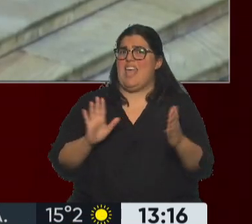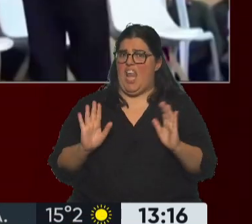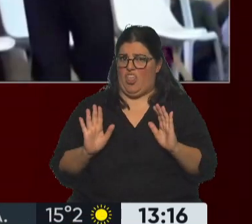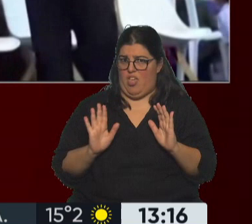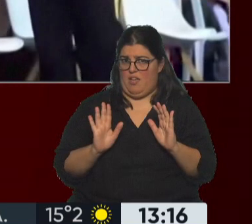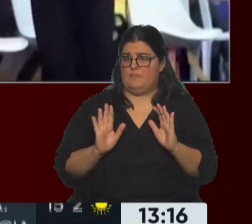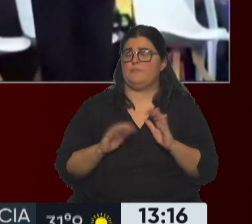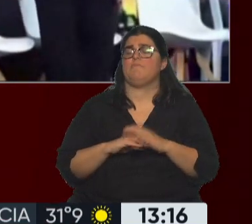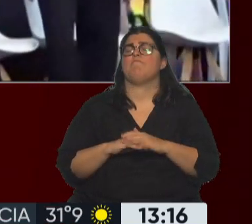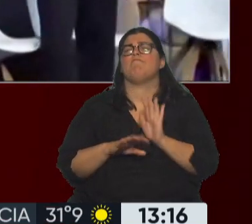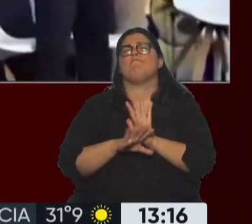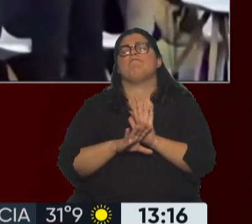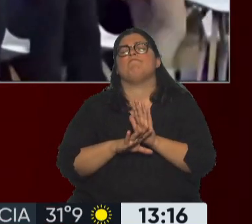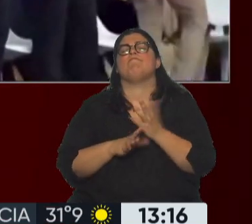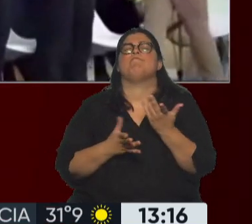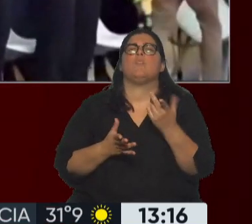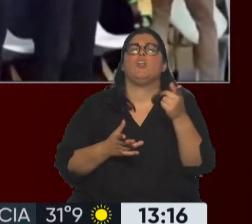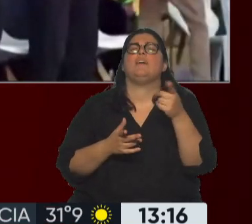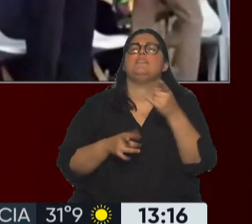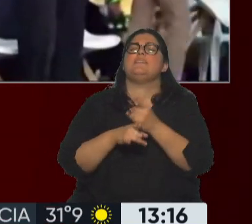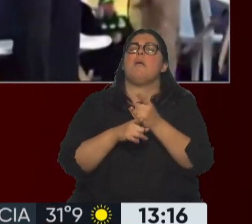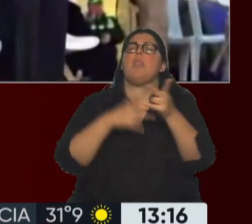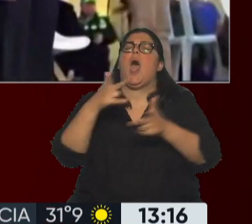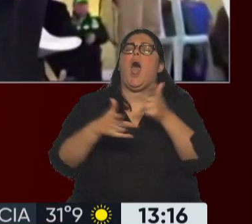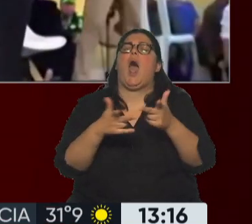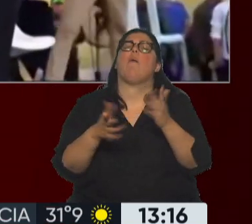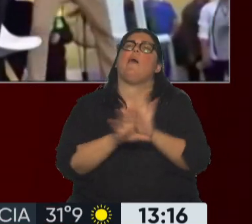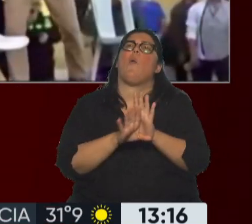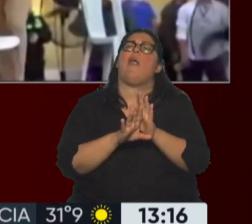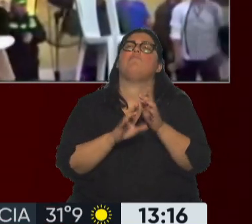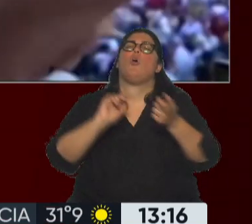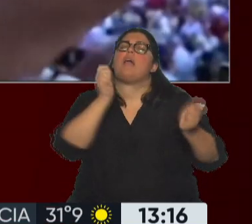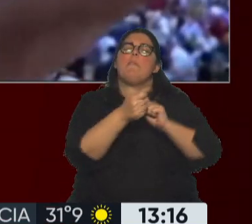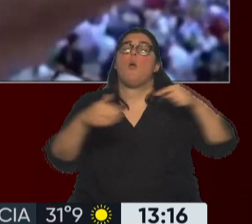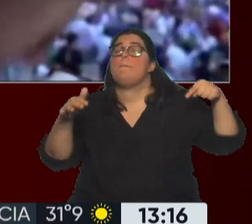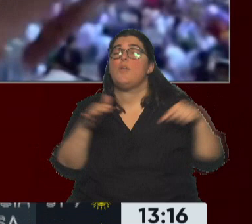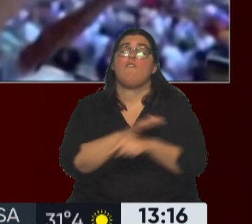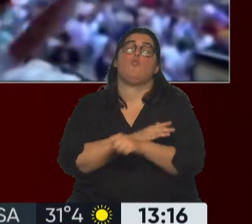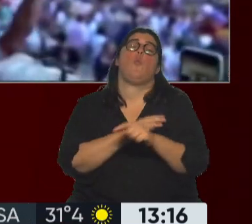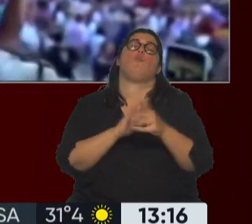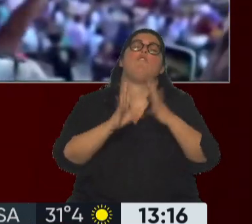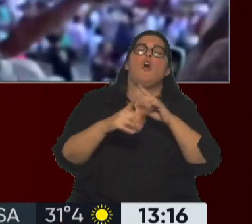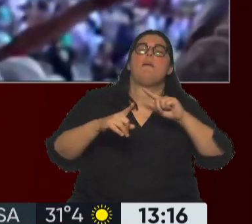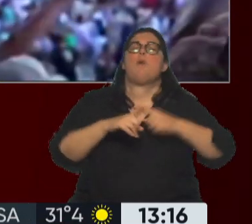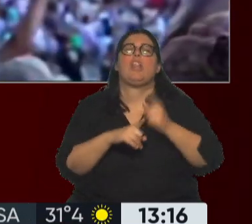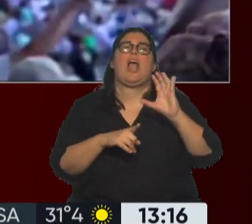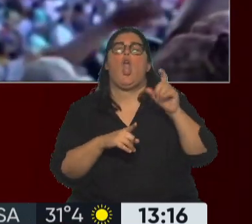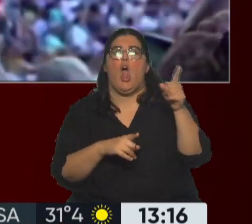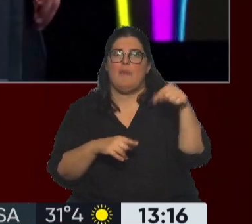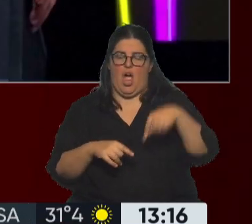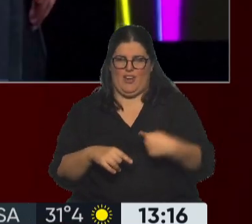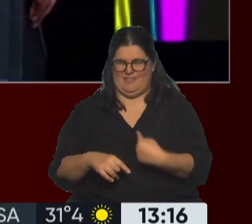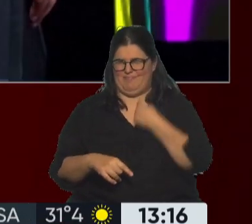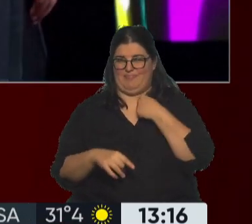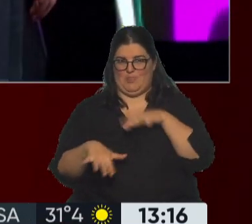dimensión, no diría moral de la política, pero sí de venir a hacer un cambio profundo en la manera en la cual se hace política en Colombia. Bueno, esto le asesta un golpe